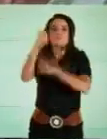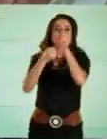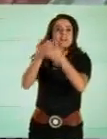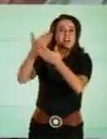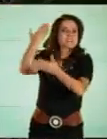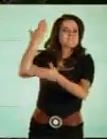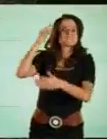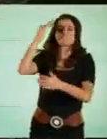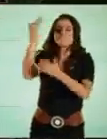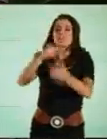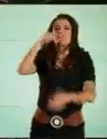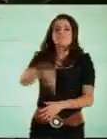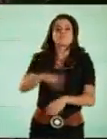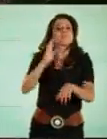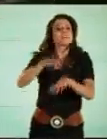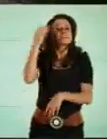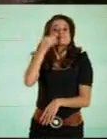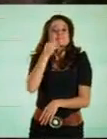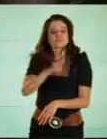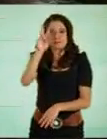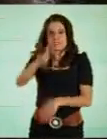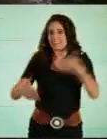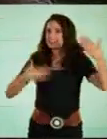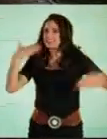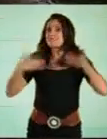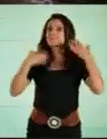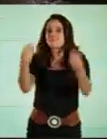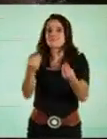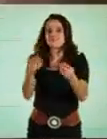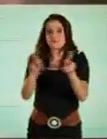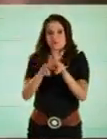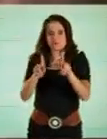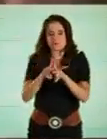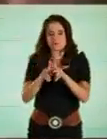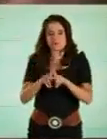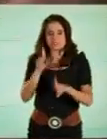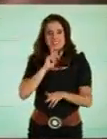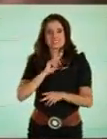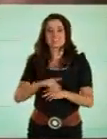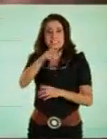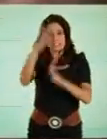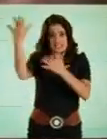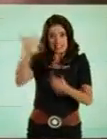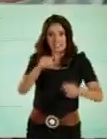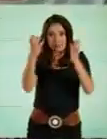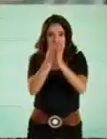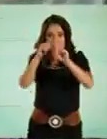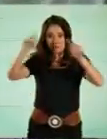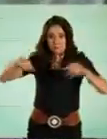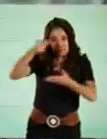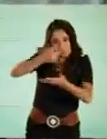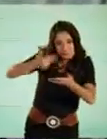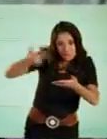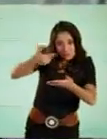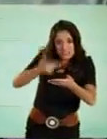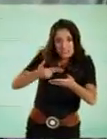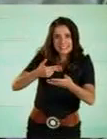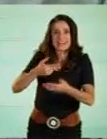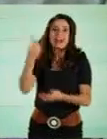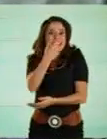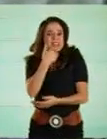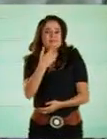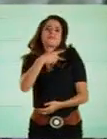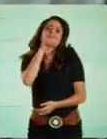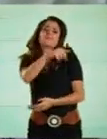el del año pasado. ¿Sí? Nos vamos a divertir mucho, prima. ¿Trajiste tu cuadernote y tus pinceles? Sí. ¡Qué